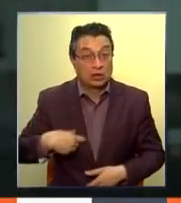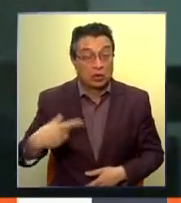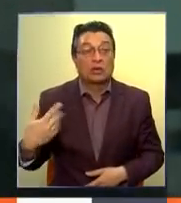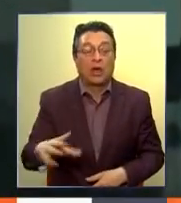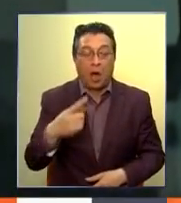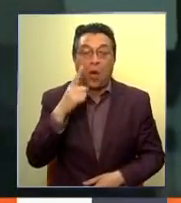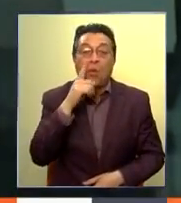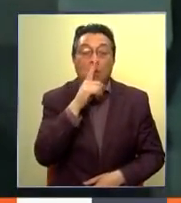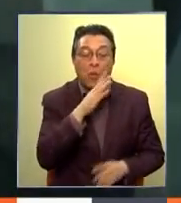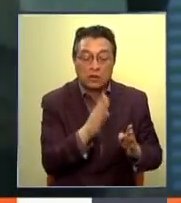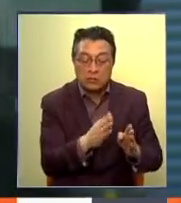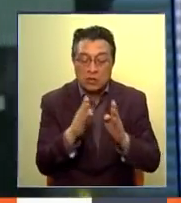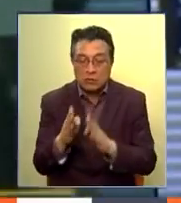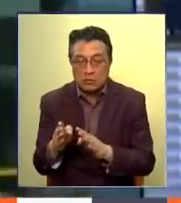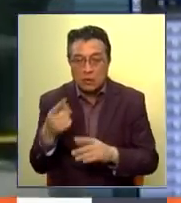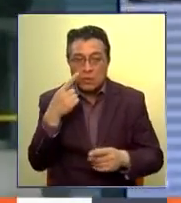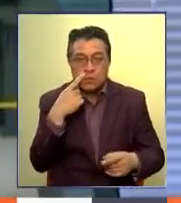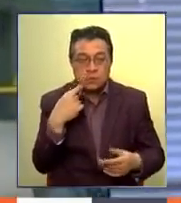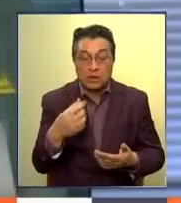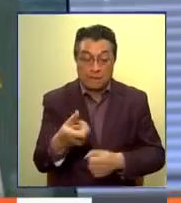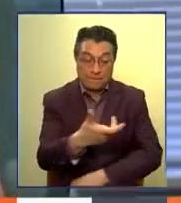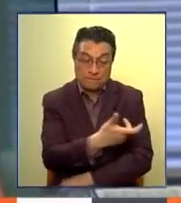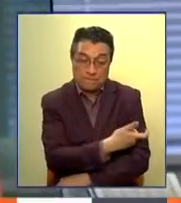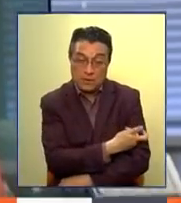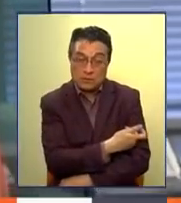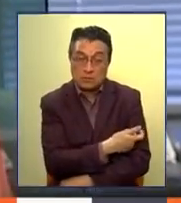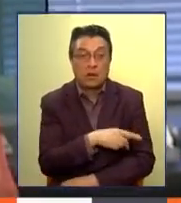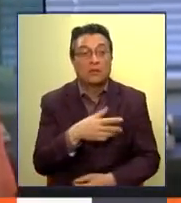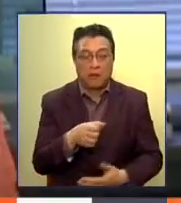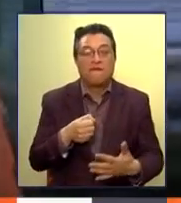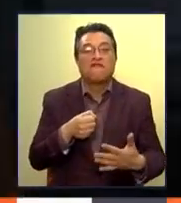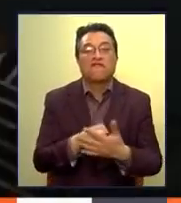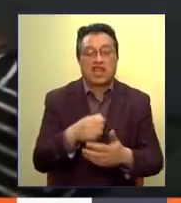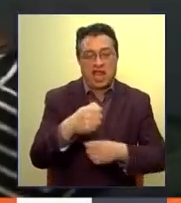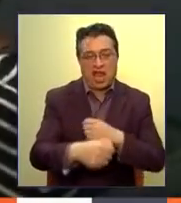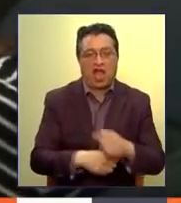ensayos clínicos y que la ansiada vacuna estaría a fin de año.